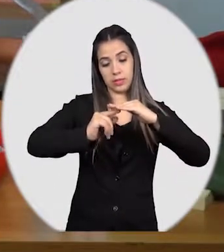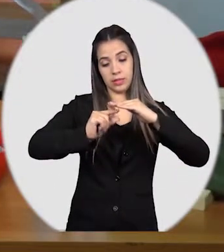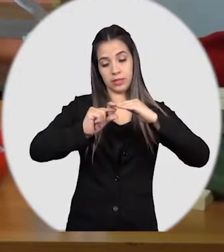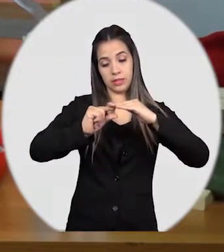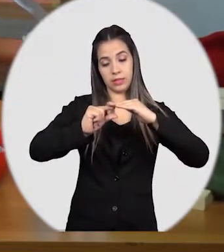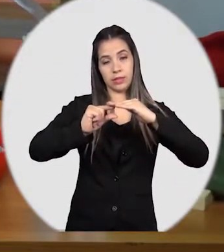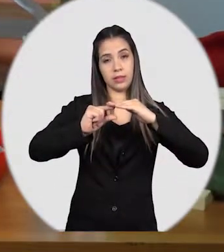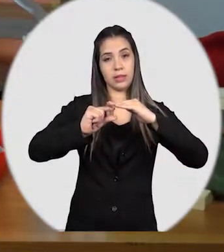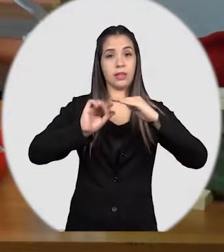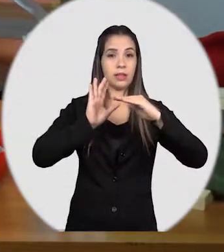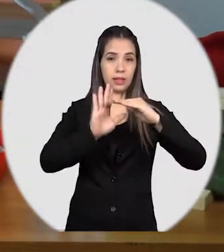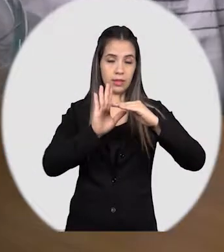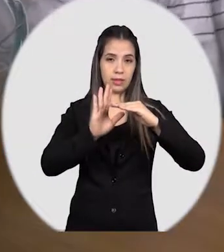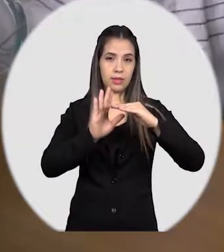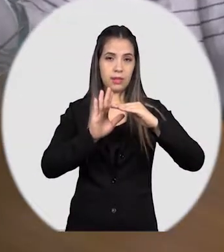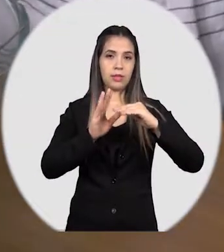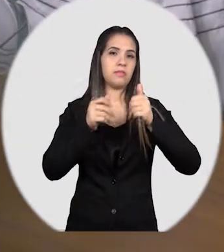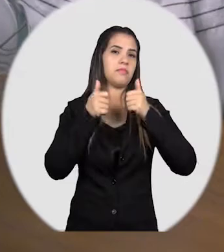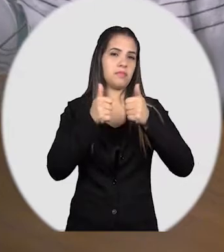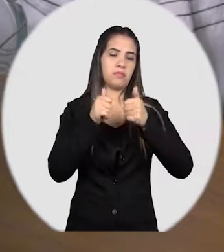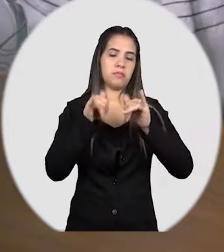función. Vamos cargando